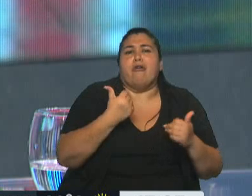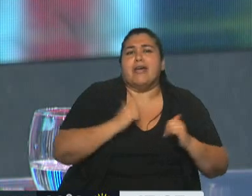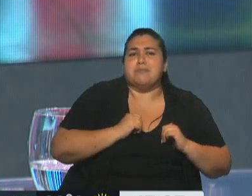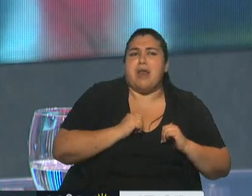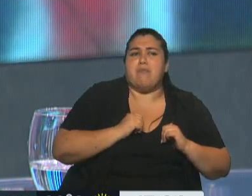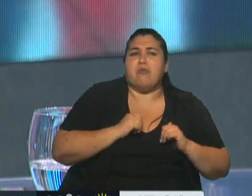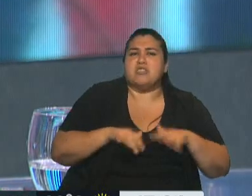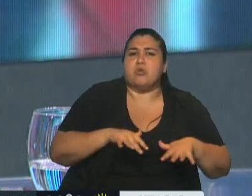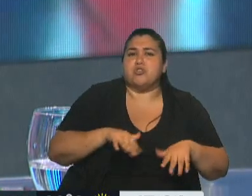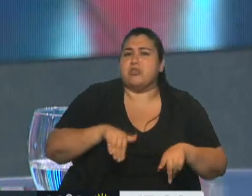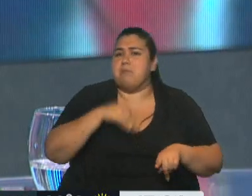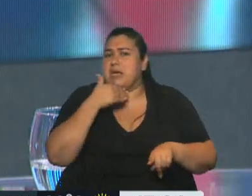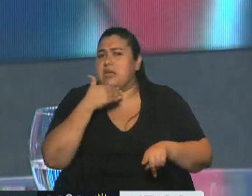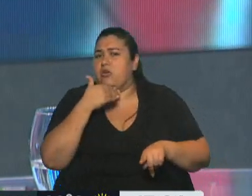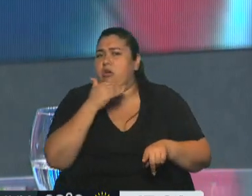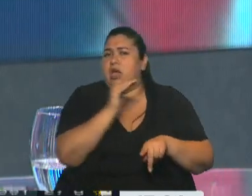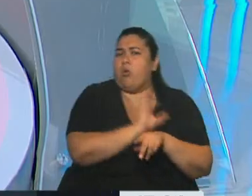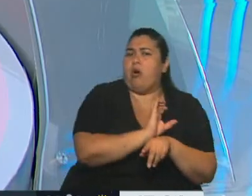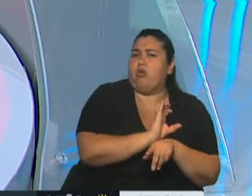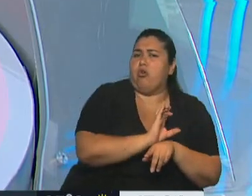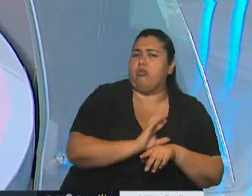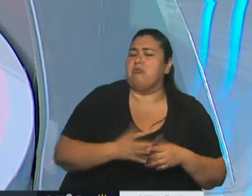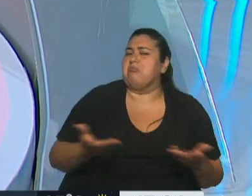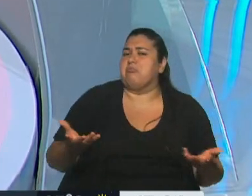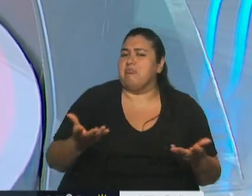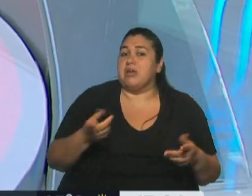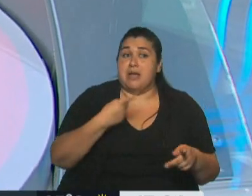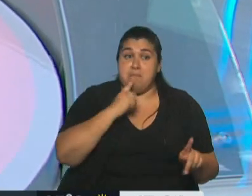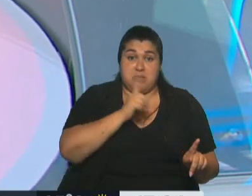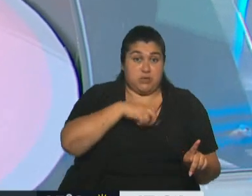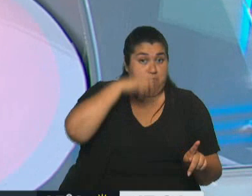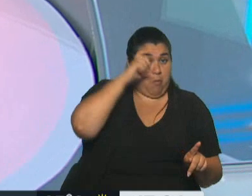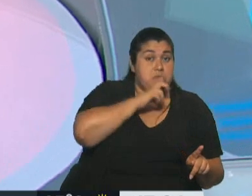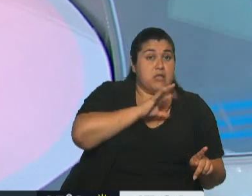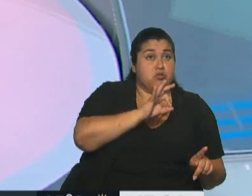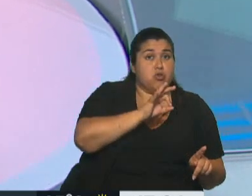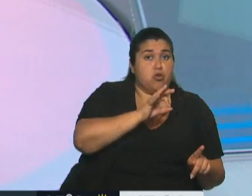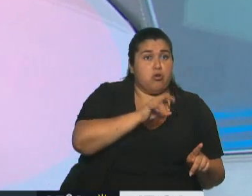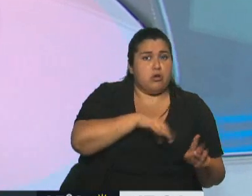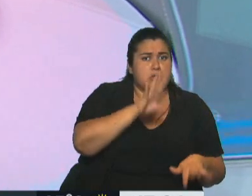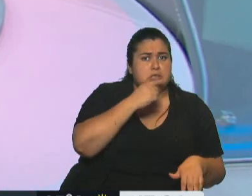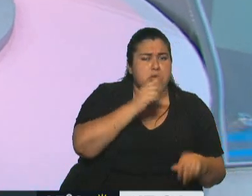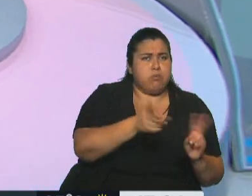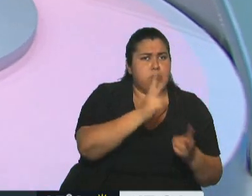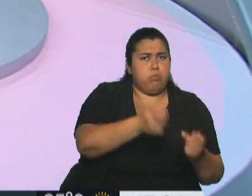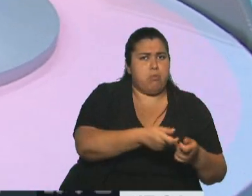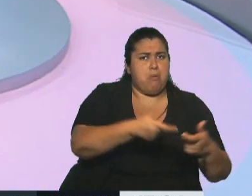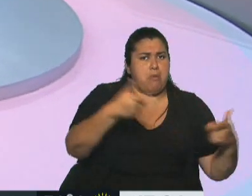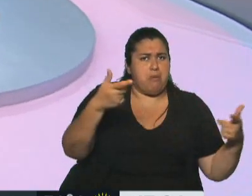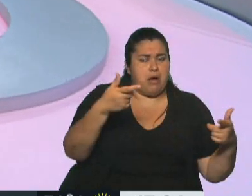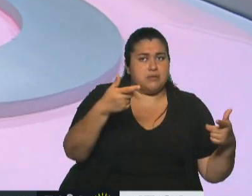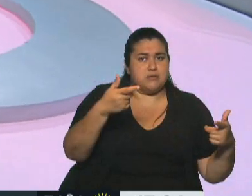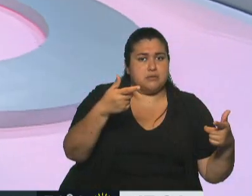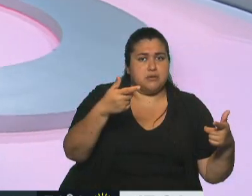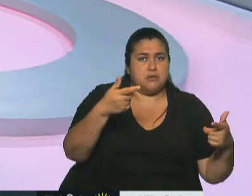y de México? Que digo, estas guerras que en definitiva, como lo dice el propio Petro, ocasionaron más muertes que en todas las guerras en el mundo y sin